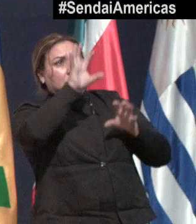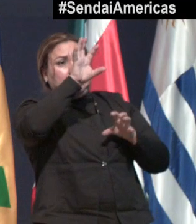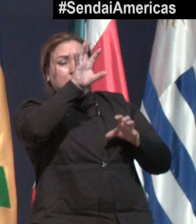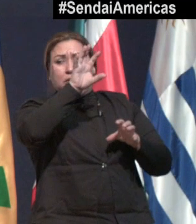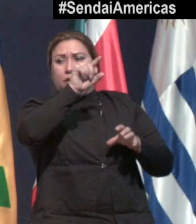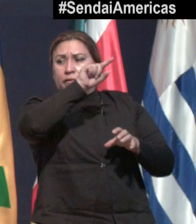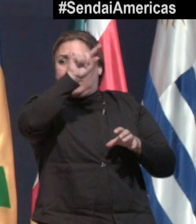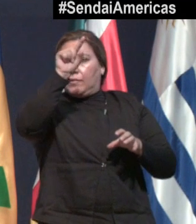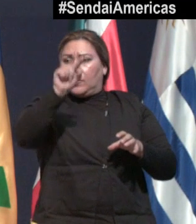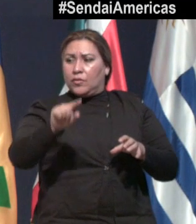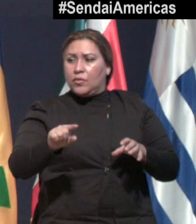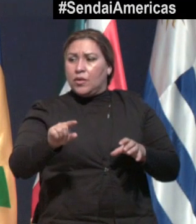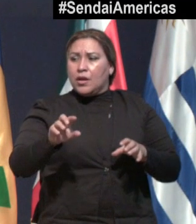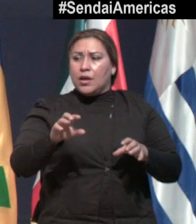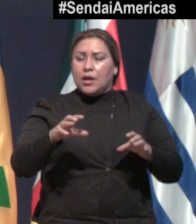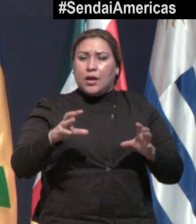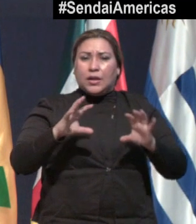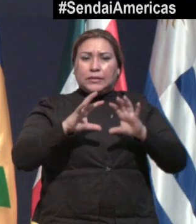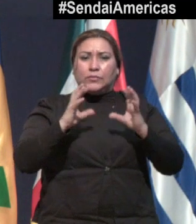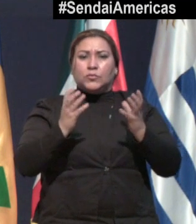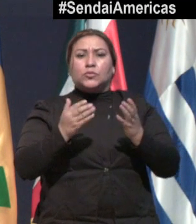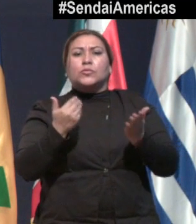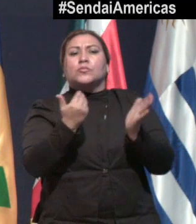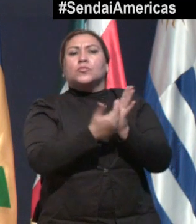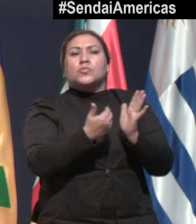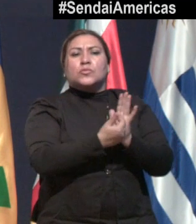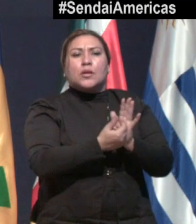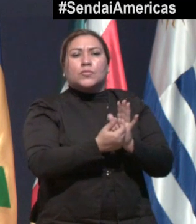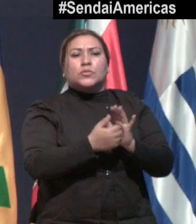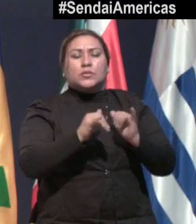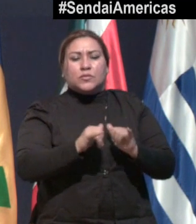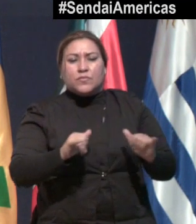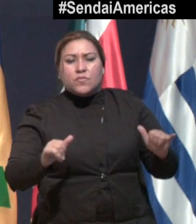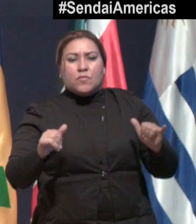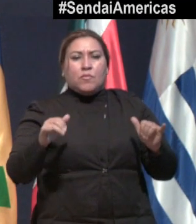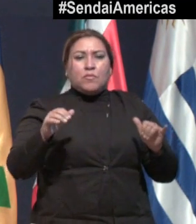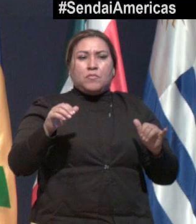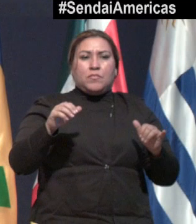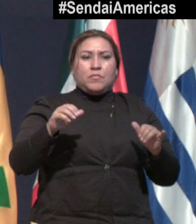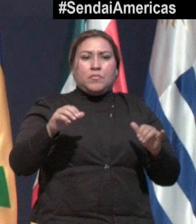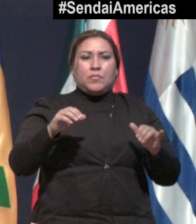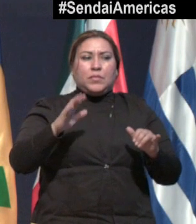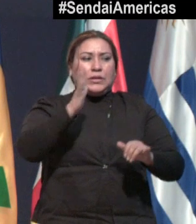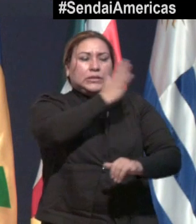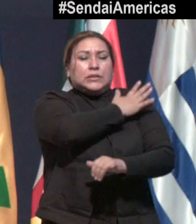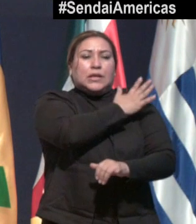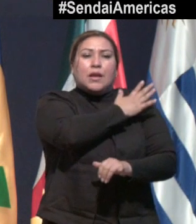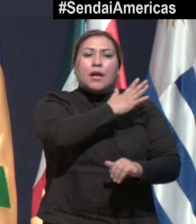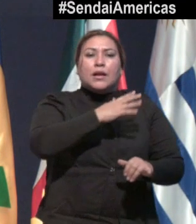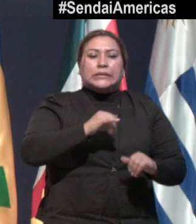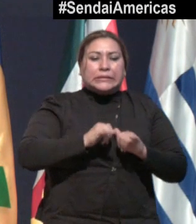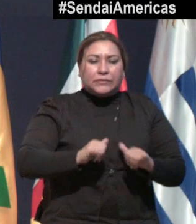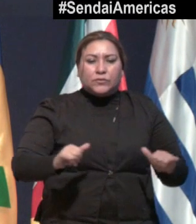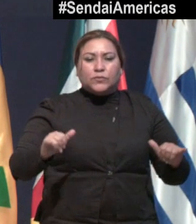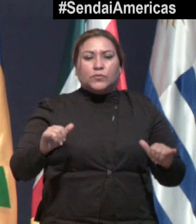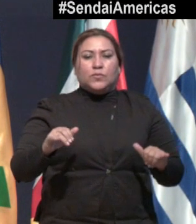mundo, que hemos presentado en los últimos 2 informes globales. Y son métricas que son muy útiles para